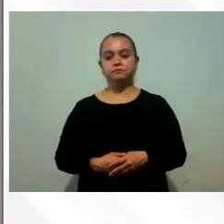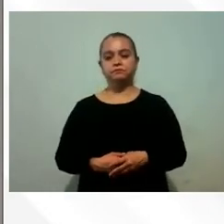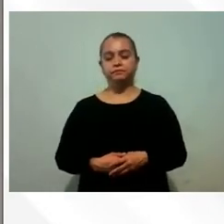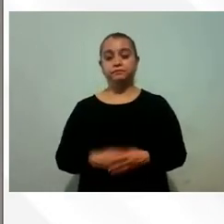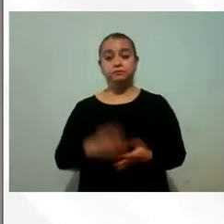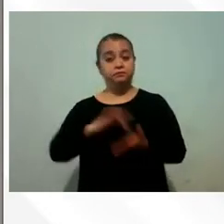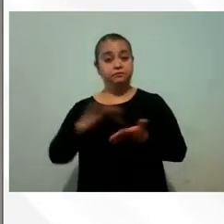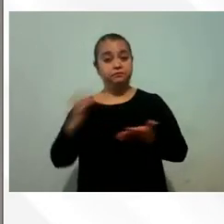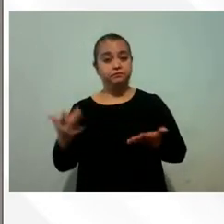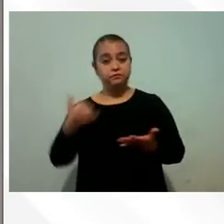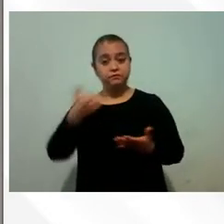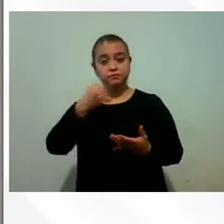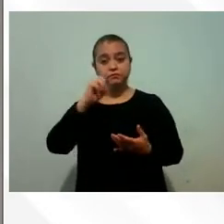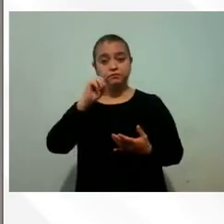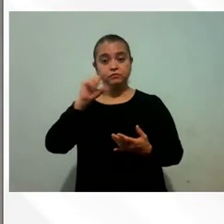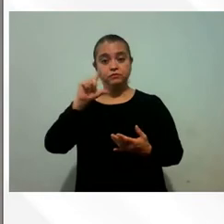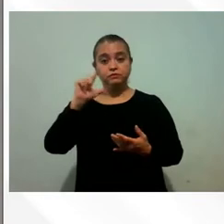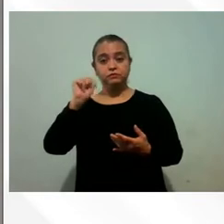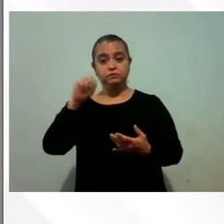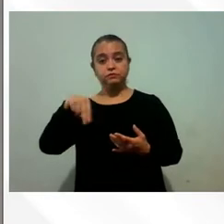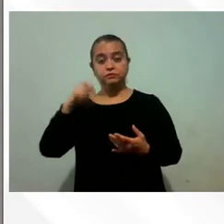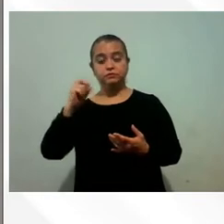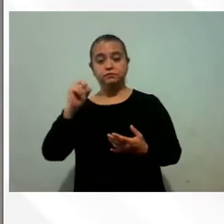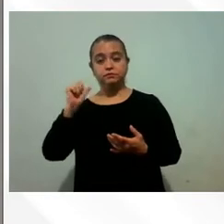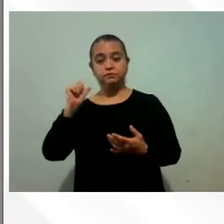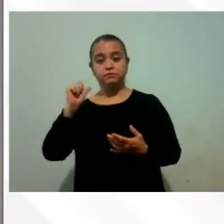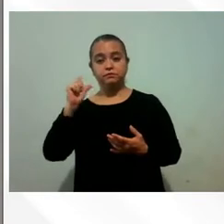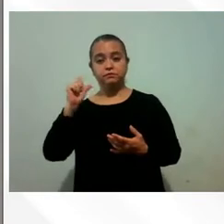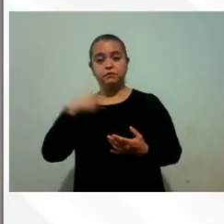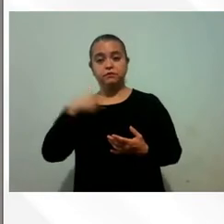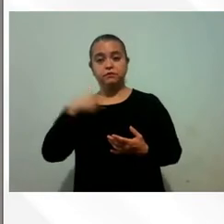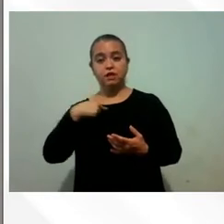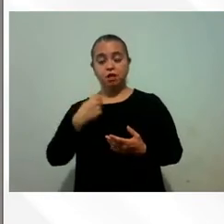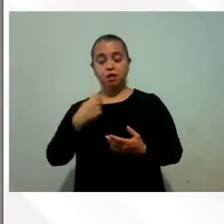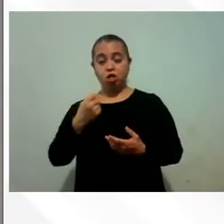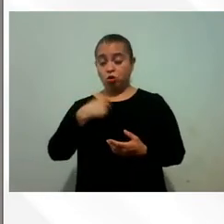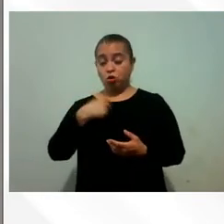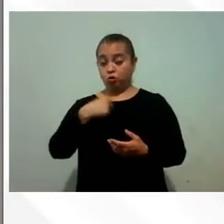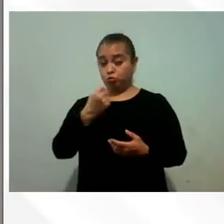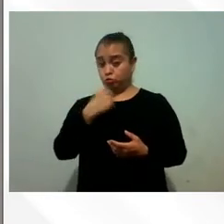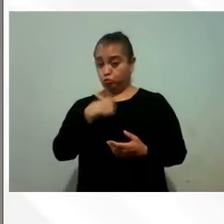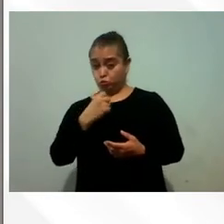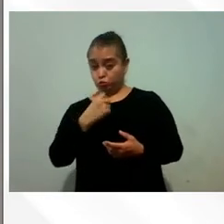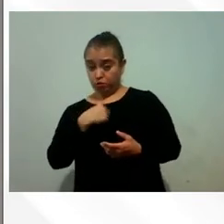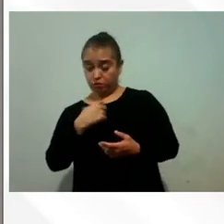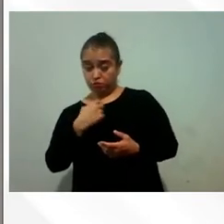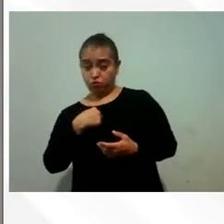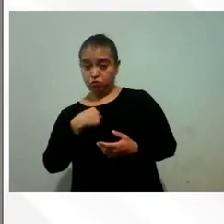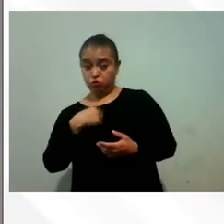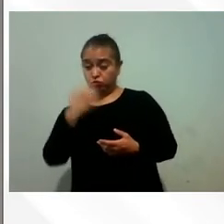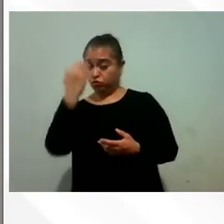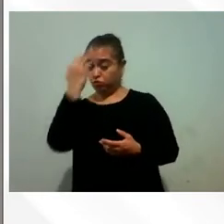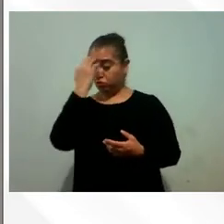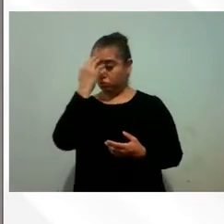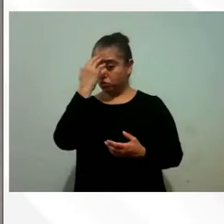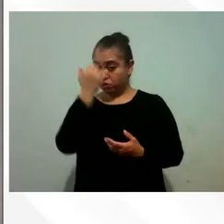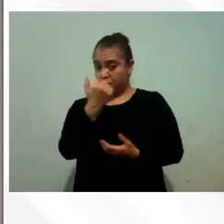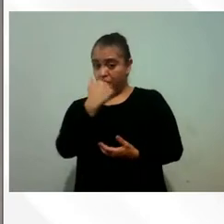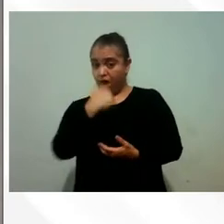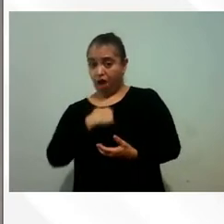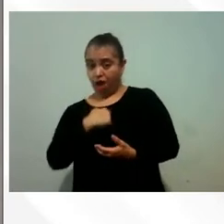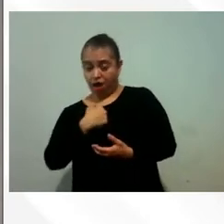Muchas gracias, Yolanda, porque dice que el autoconocimiento de nosotros mismos para domesticar lo que nos rodea de una manera muy